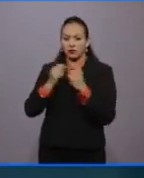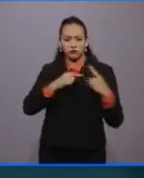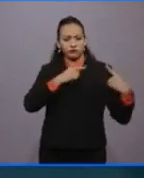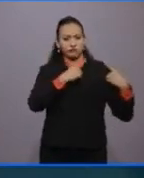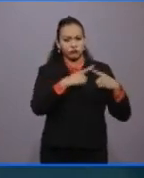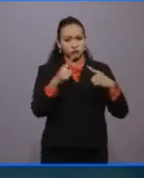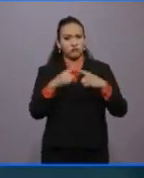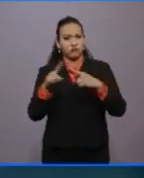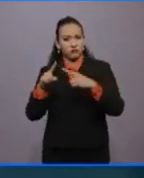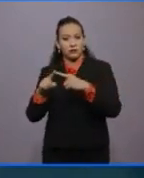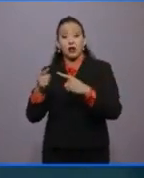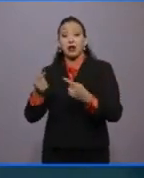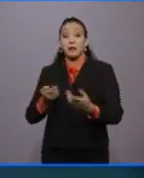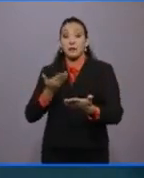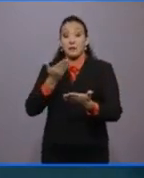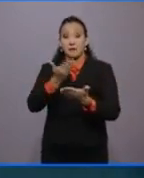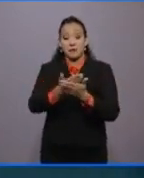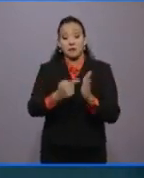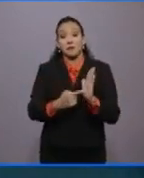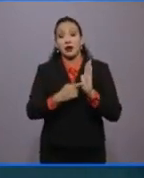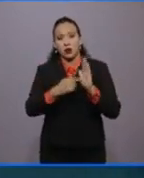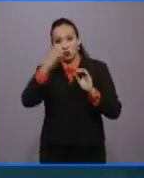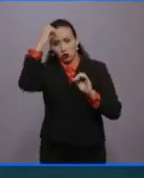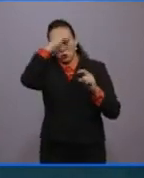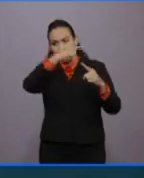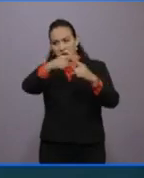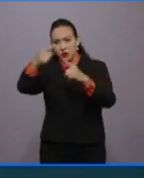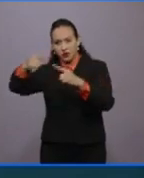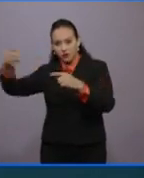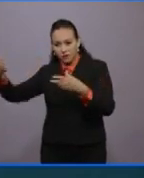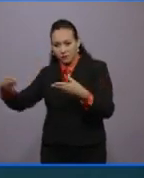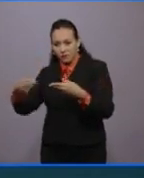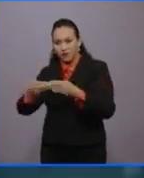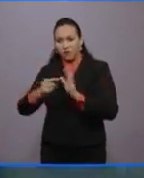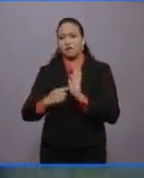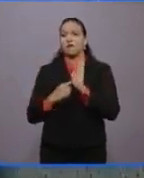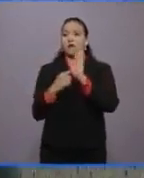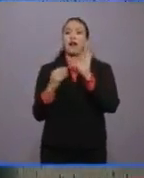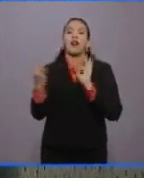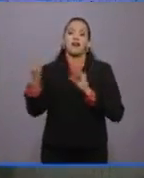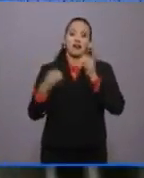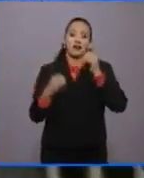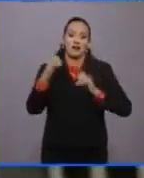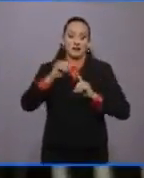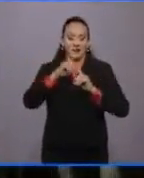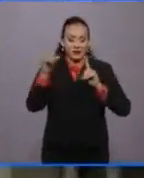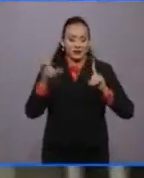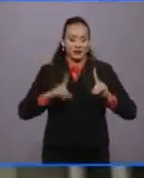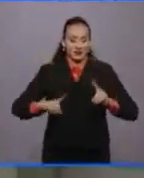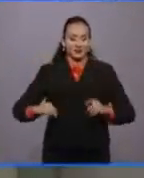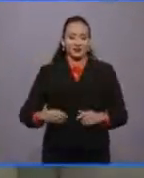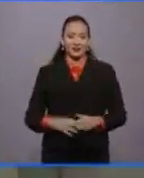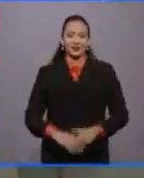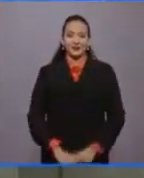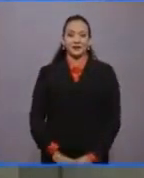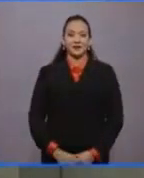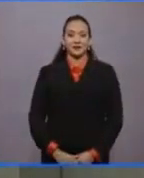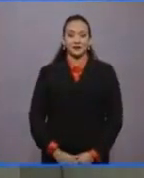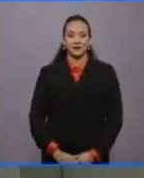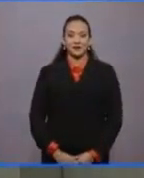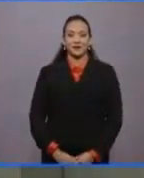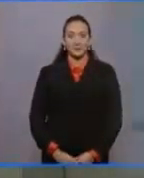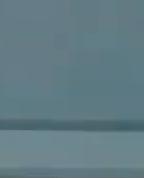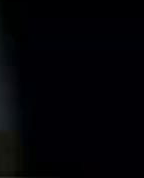sociedad civil presentaron un amicus curiae ante el máximo tribunal. Para el canal del Poder Judicial de la Federación, Jesús